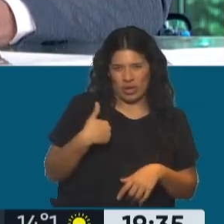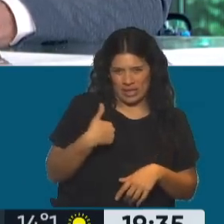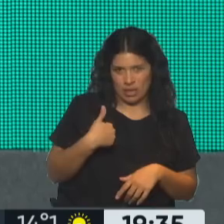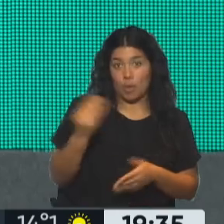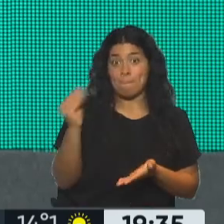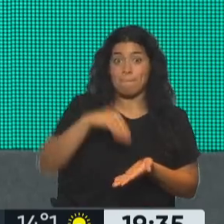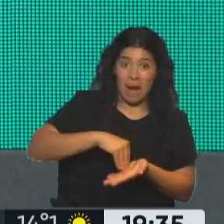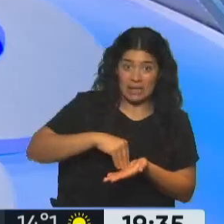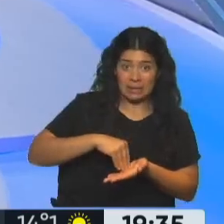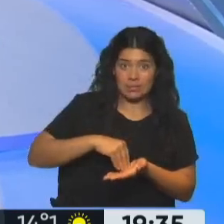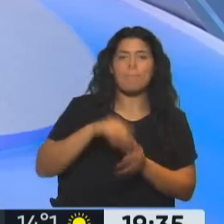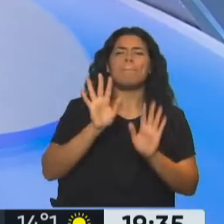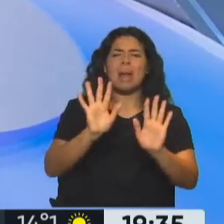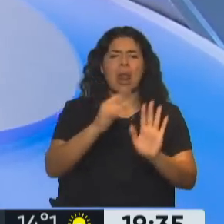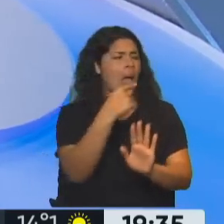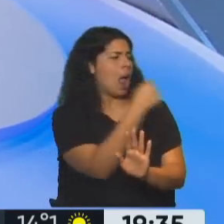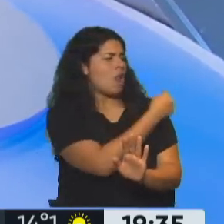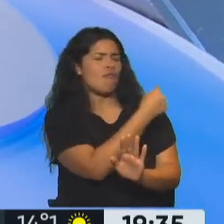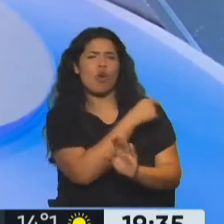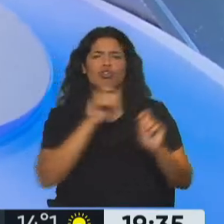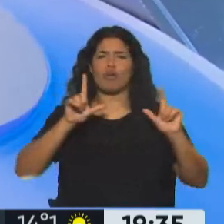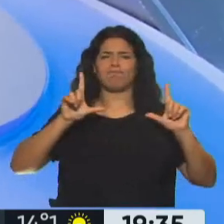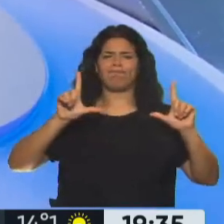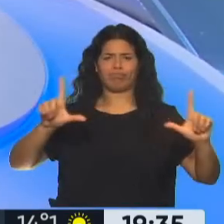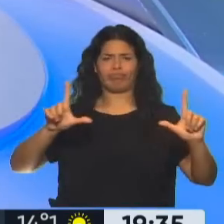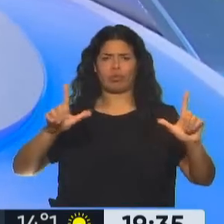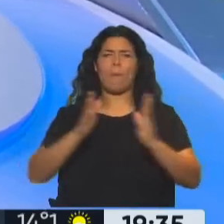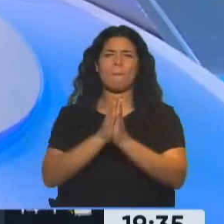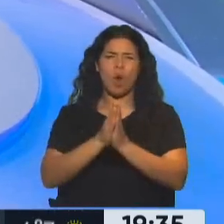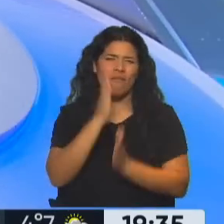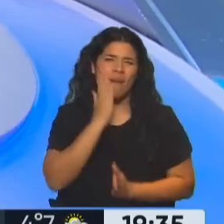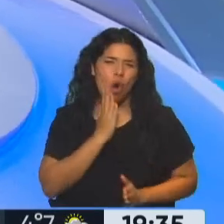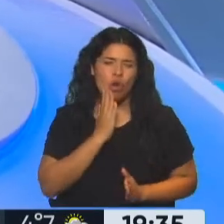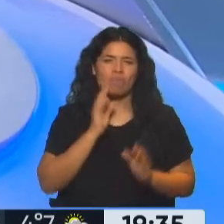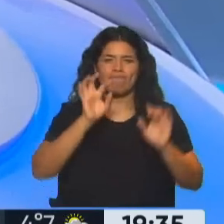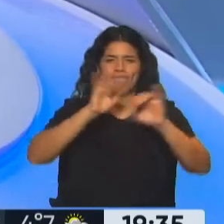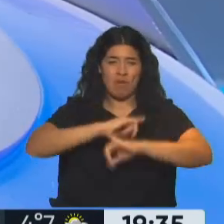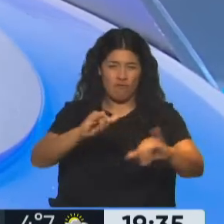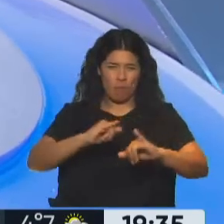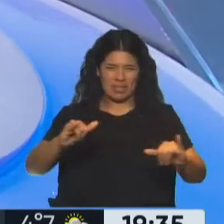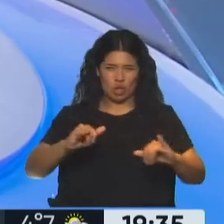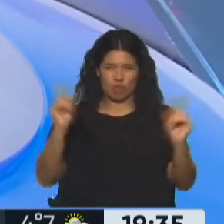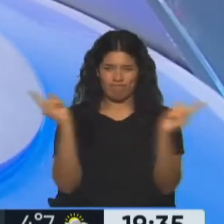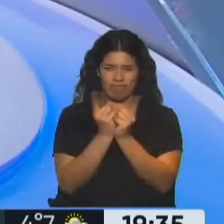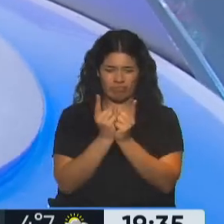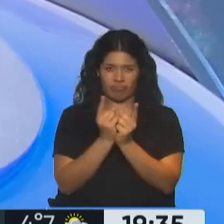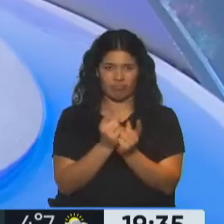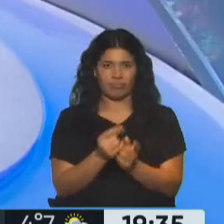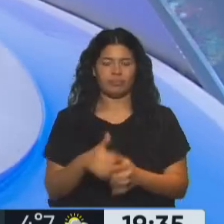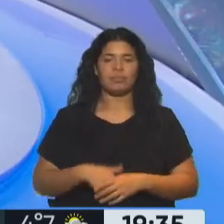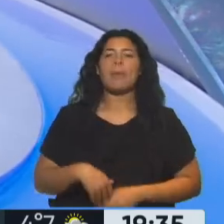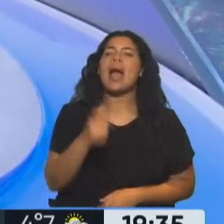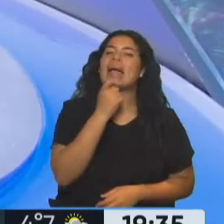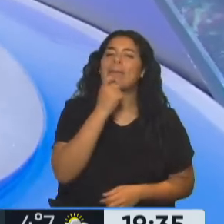nosotros. Poneme a las espaldas nuestras el trabajo que ha hecho Lechner, así nos va ejemplificando de qué se